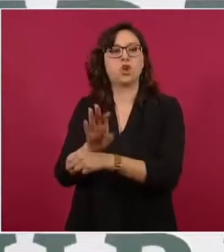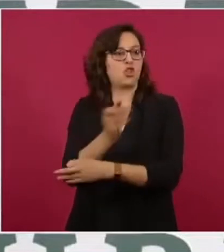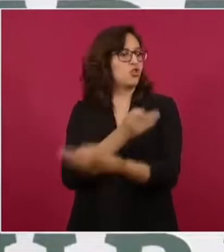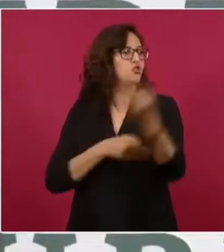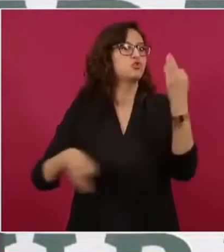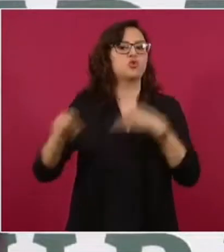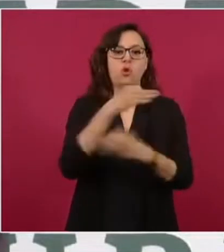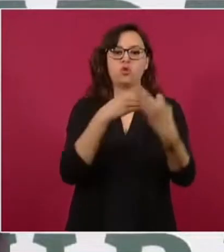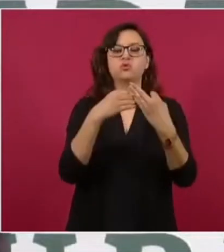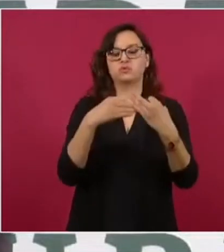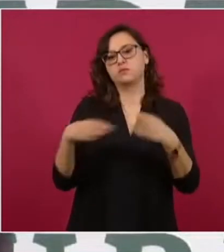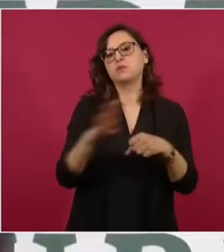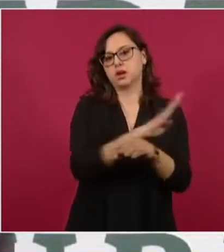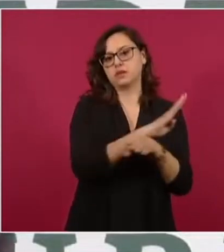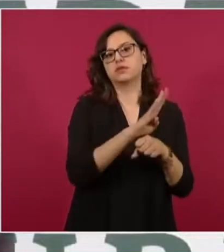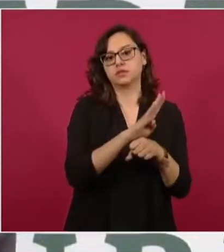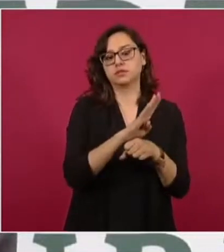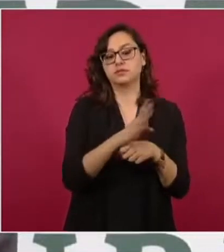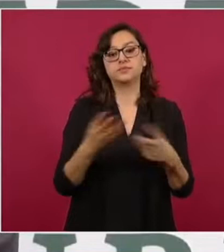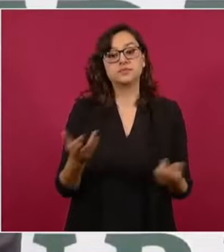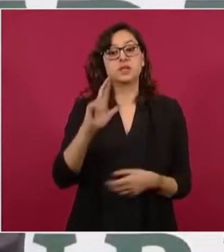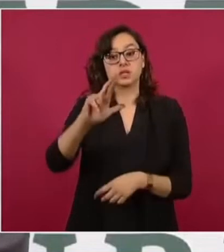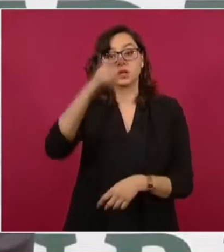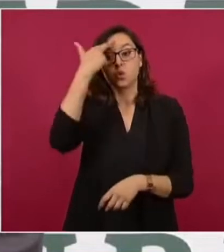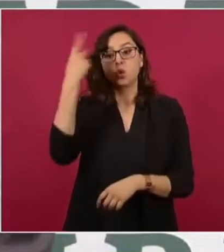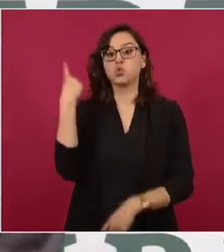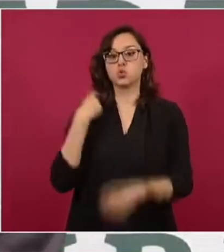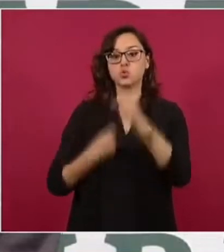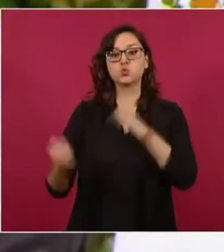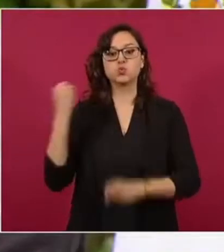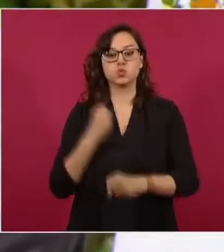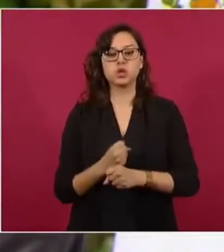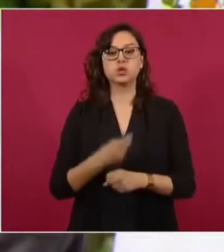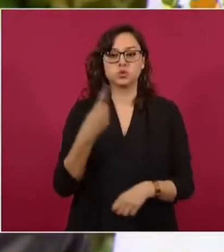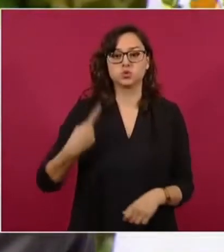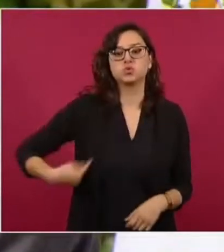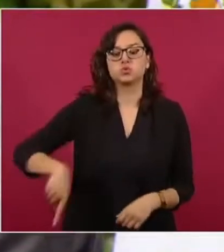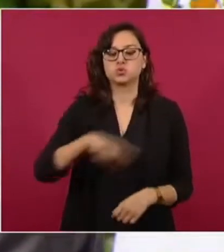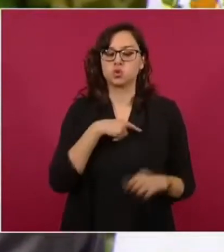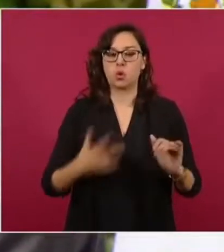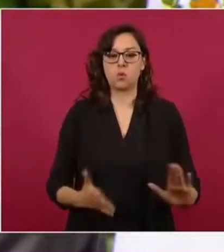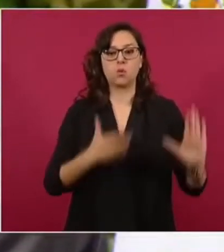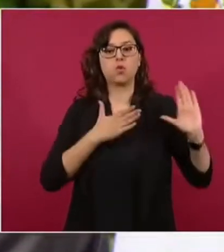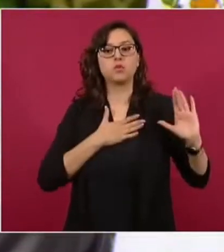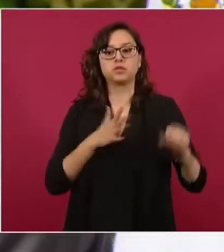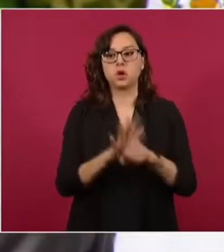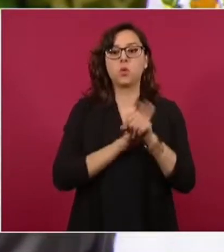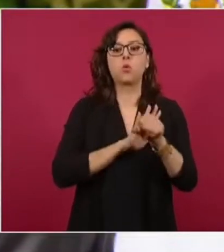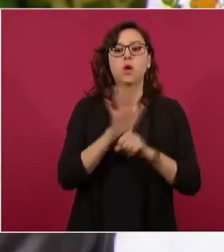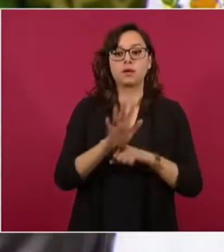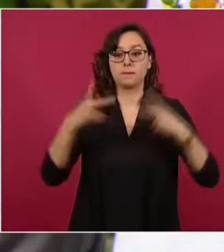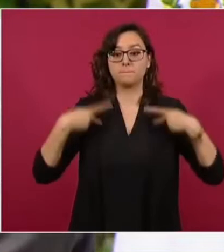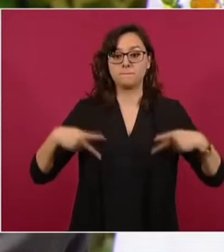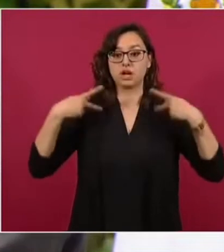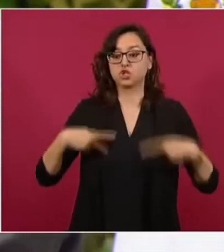Recuerdo que hace un año nos comprometimos a que la pensión universal para adultos mayores se